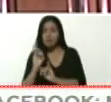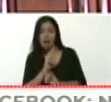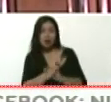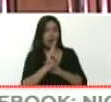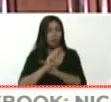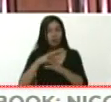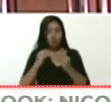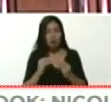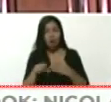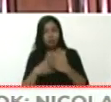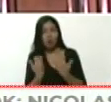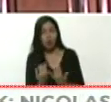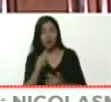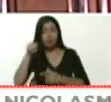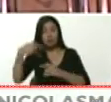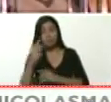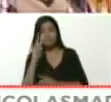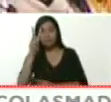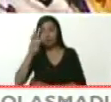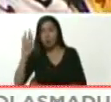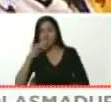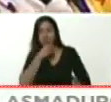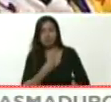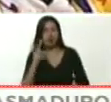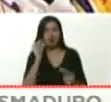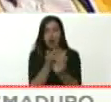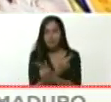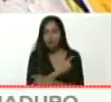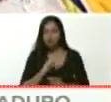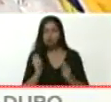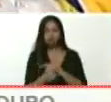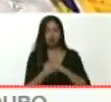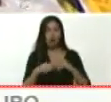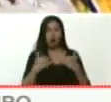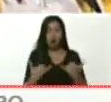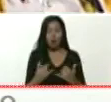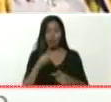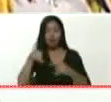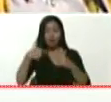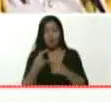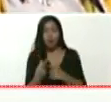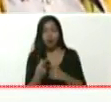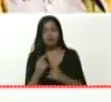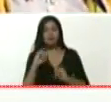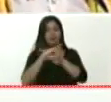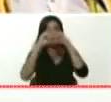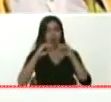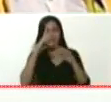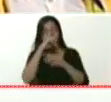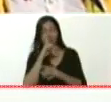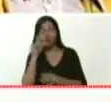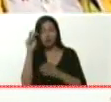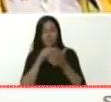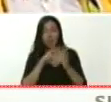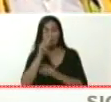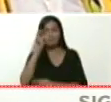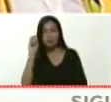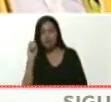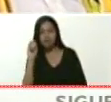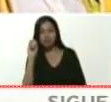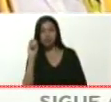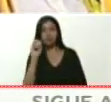Rapidito, compadre, pasado mañana es 24 de diciembre. Y pasado mañana estamos feliz año 2020.